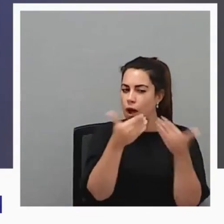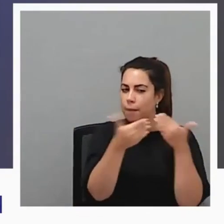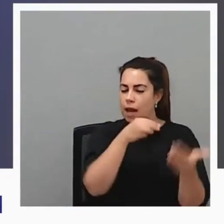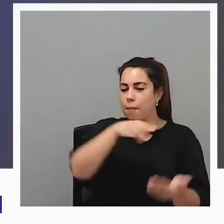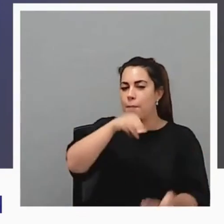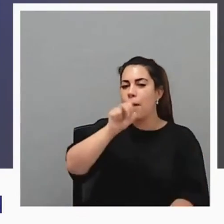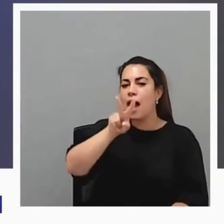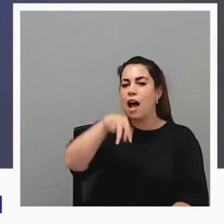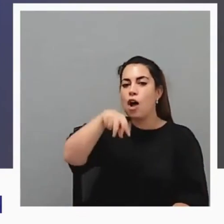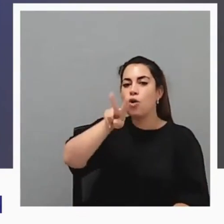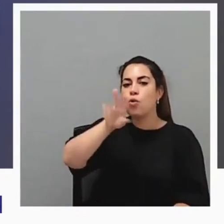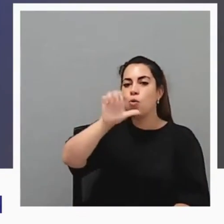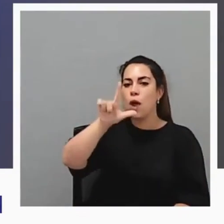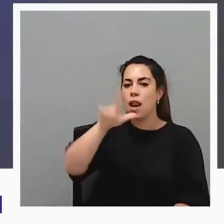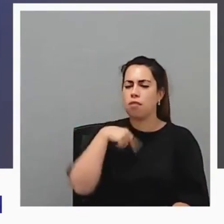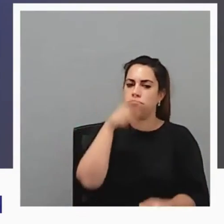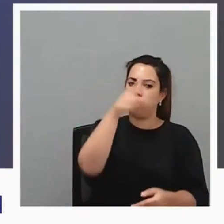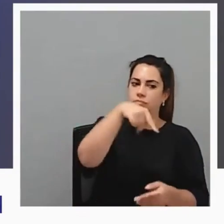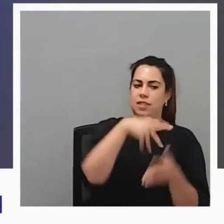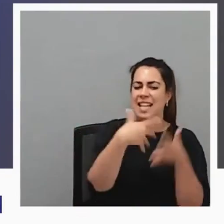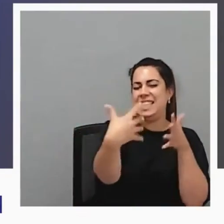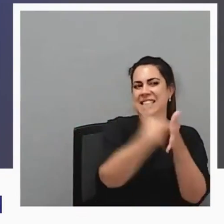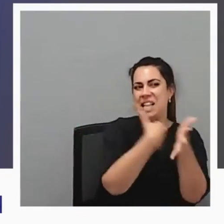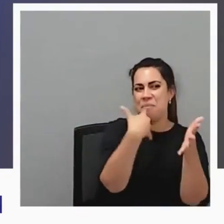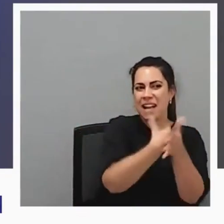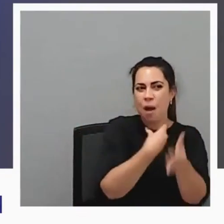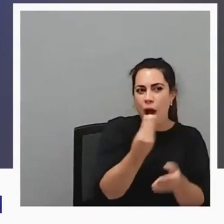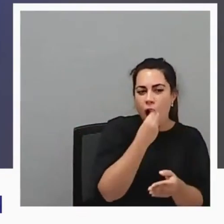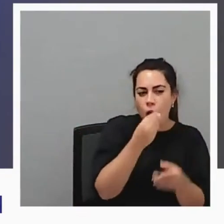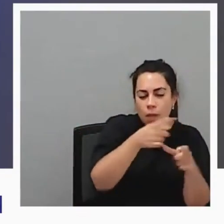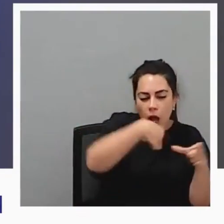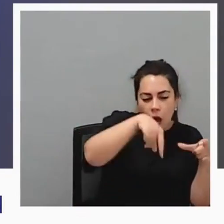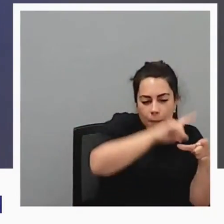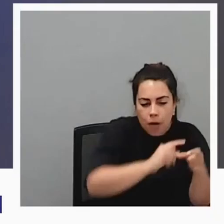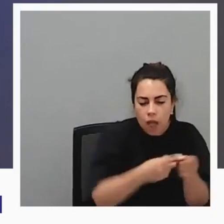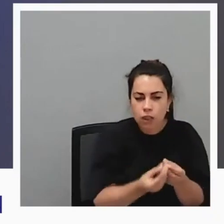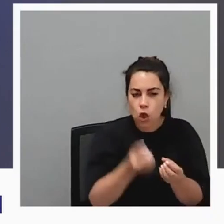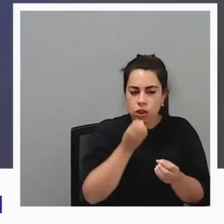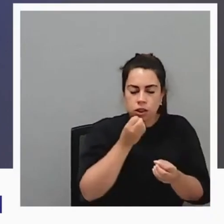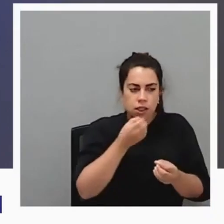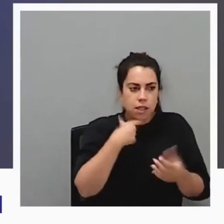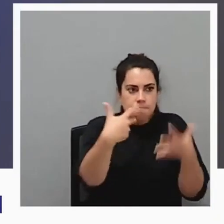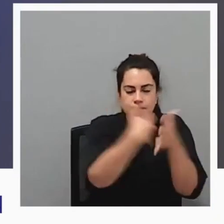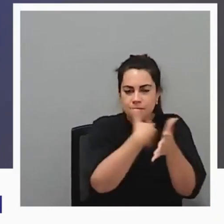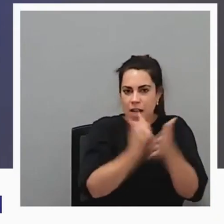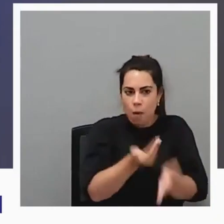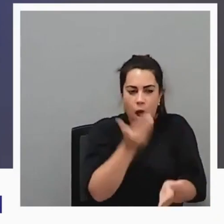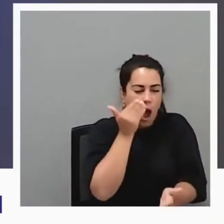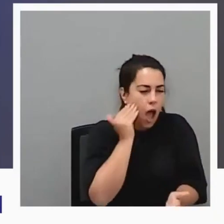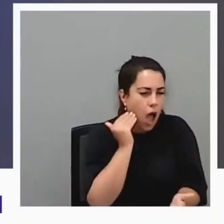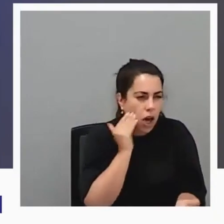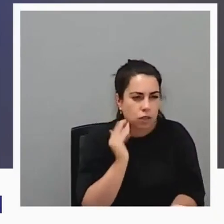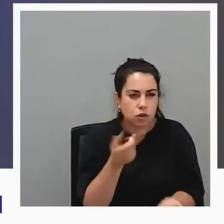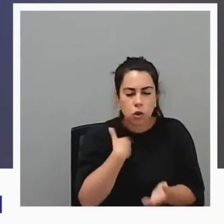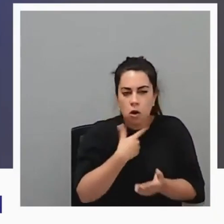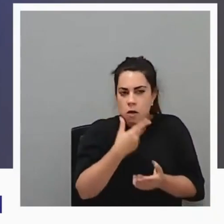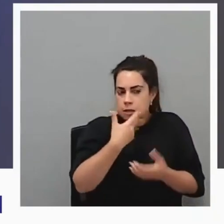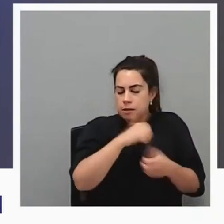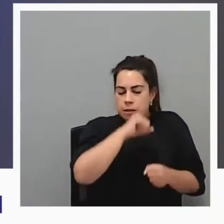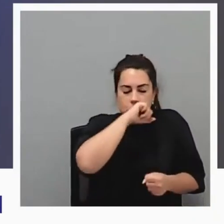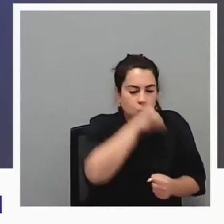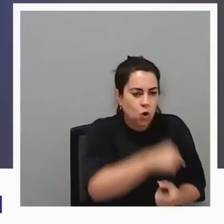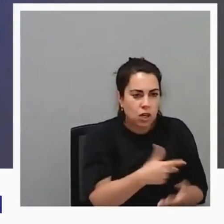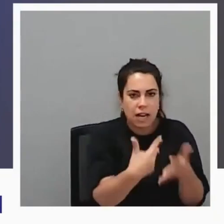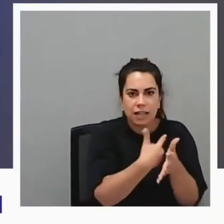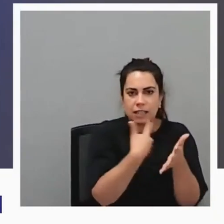Y nos explicaba los platos con un amor, ¿no? Con un cariño, con una devoción. Y alguien dirá, entendiendo